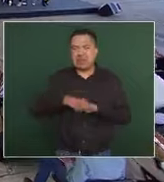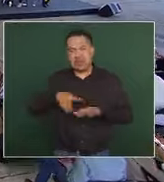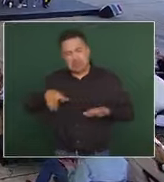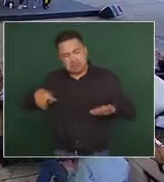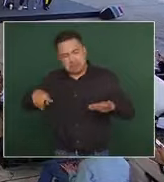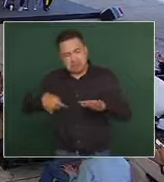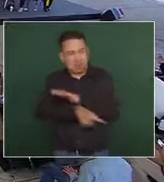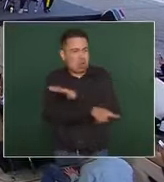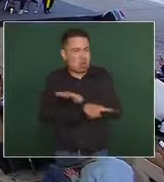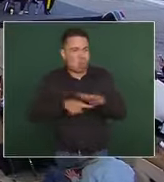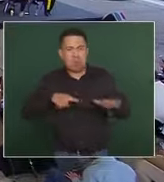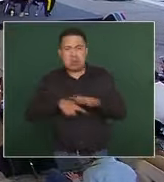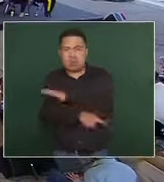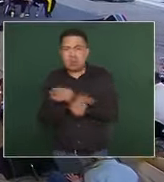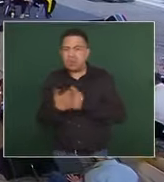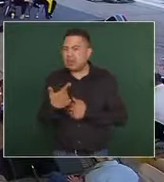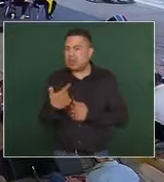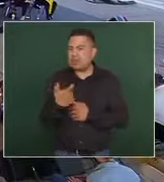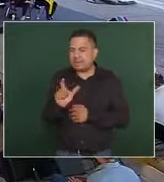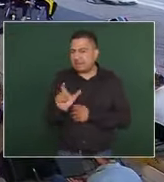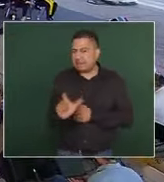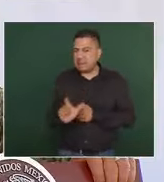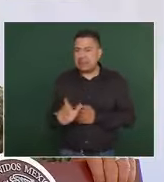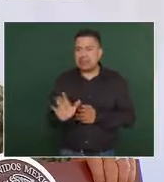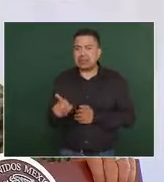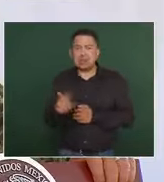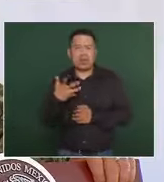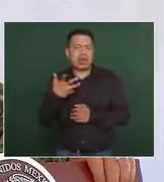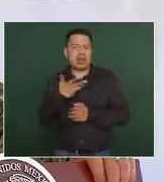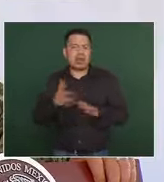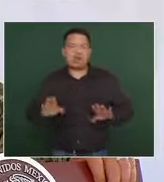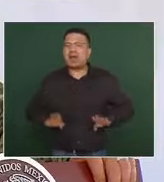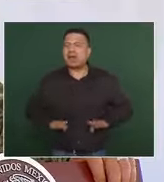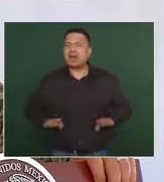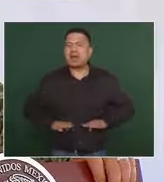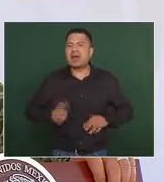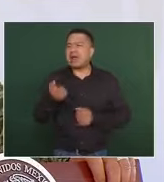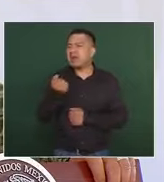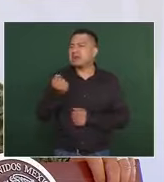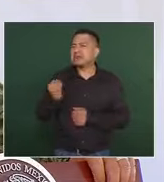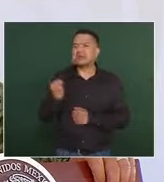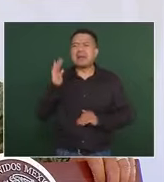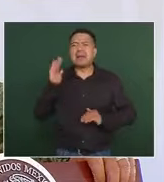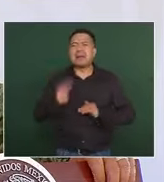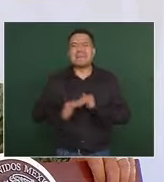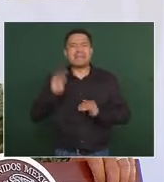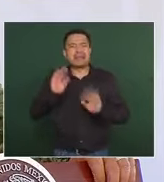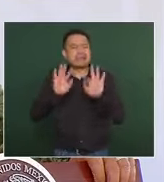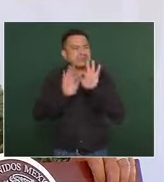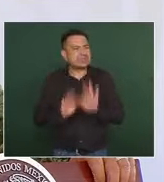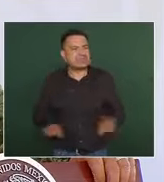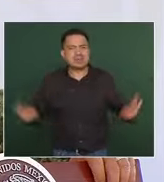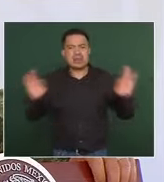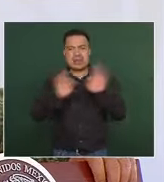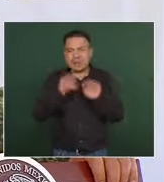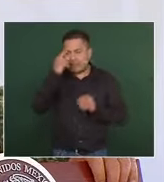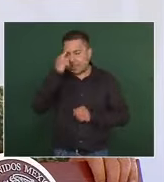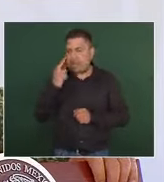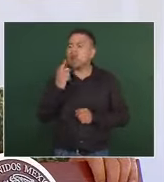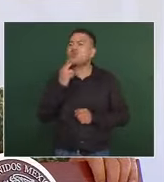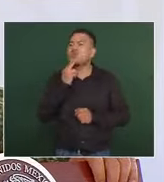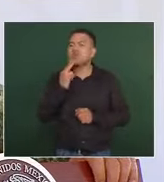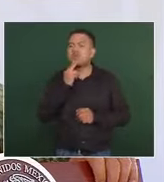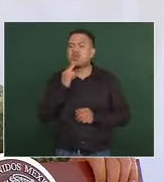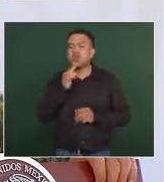penetración, un arma que tiene unas características sumamente importantes para utilización